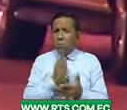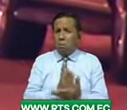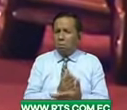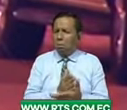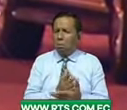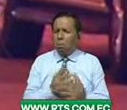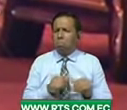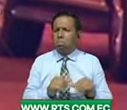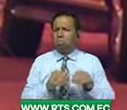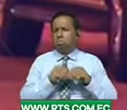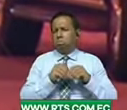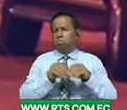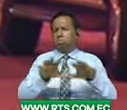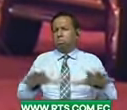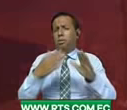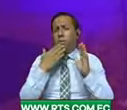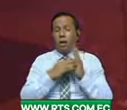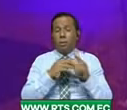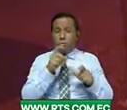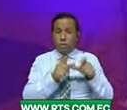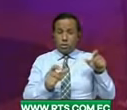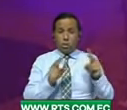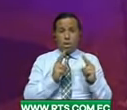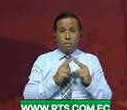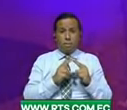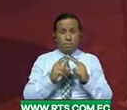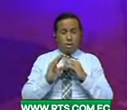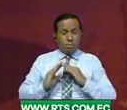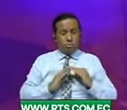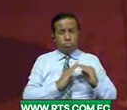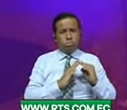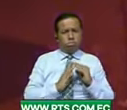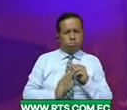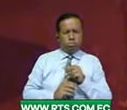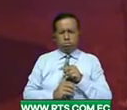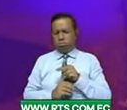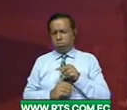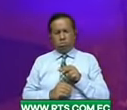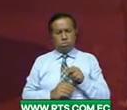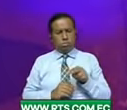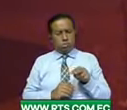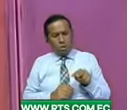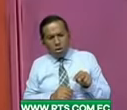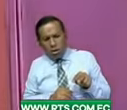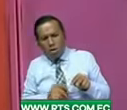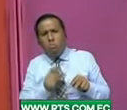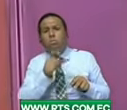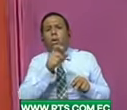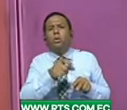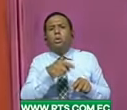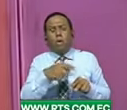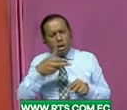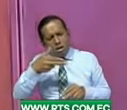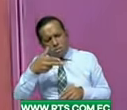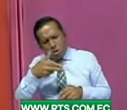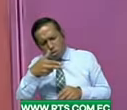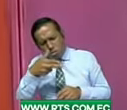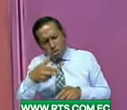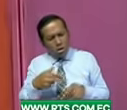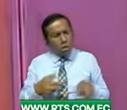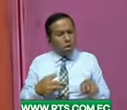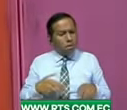principal. Inmediatamente, vecinos de la zona divisaron a una persona que había recibido varios impactos de bala, pero que se encontraba